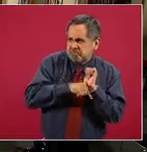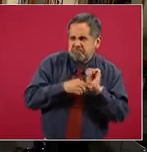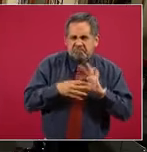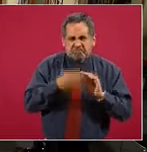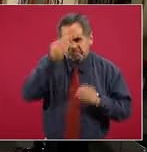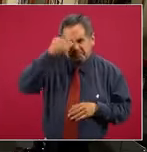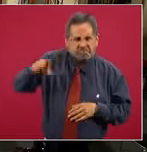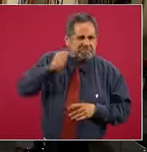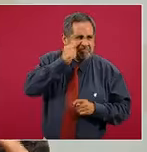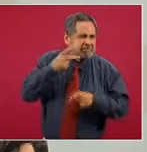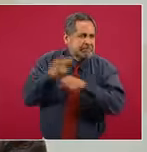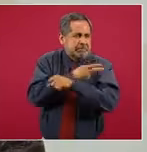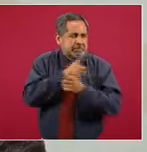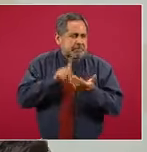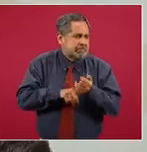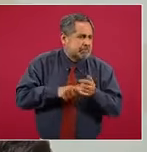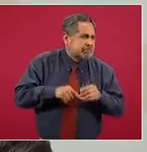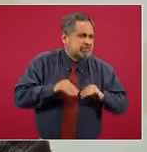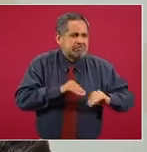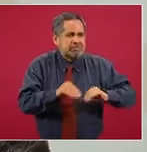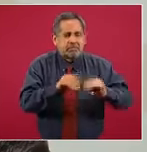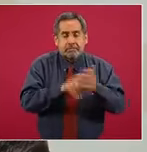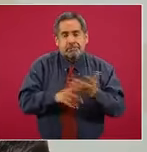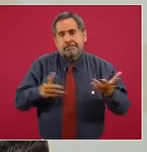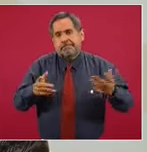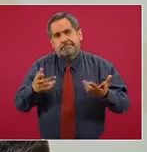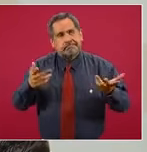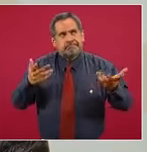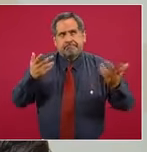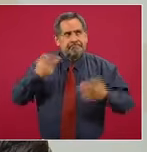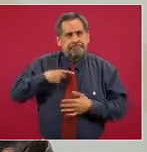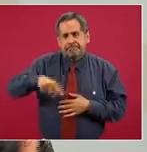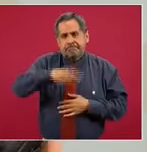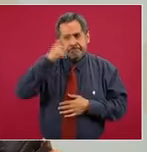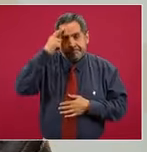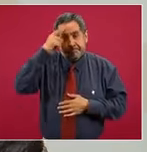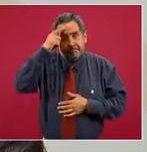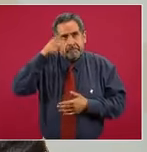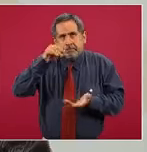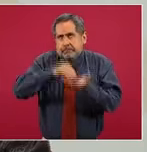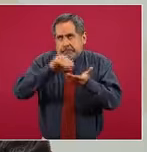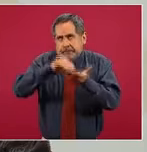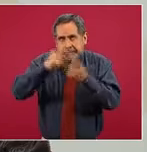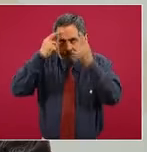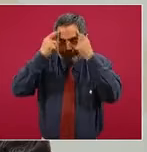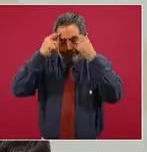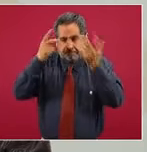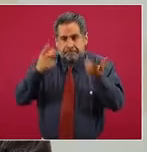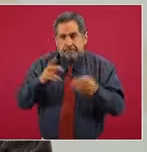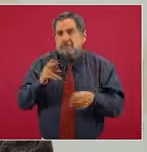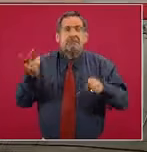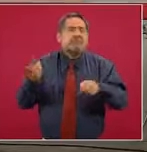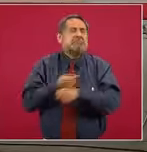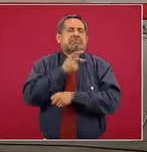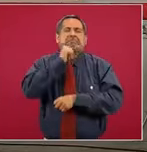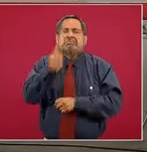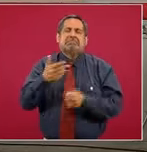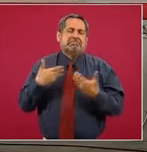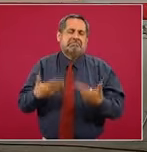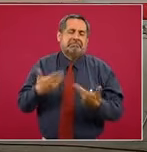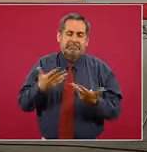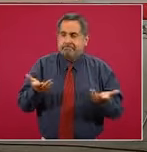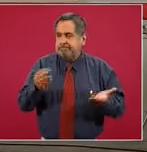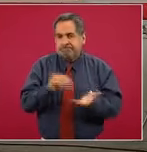como si no pasara nada. Seguramente son personas que siguen creyendo que esto no existe,